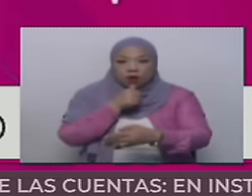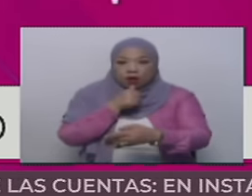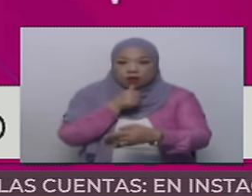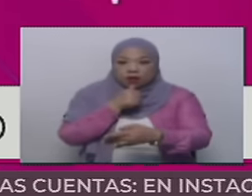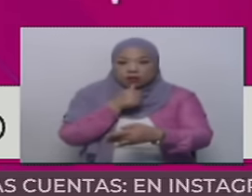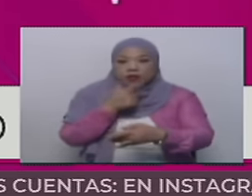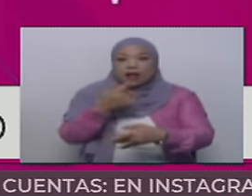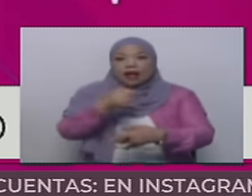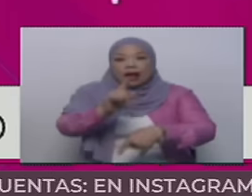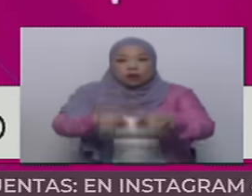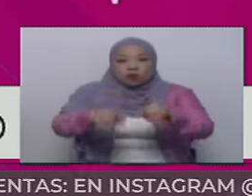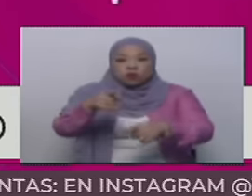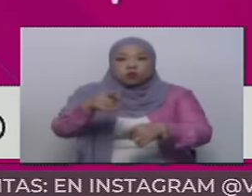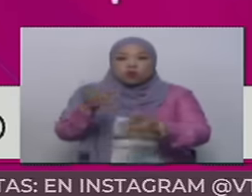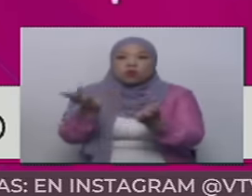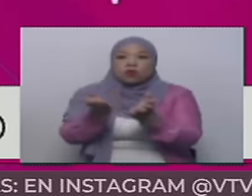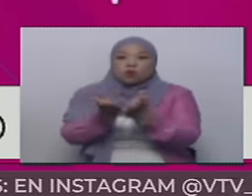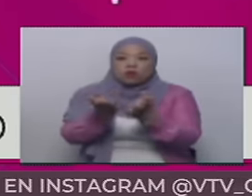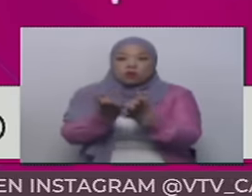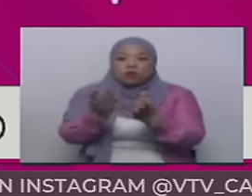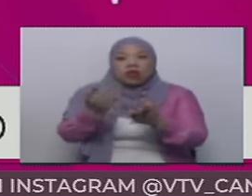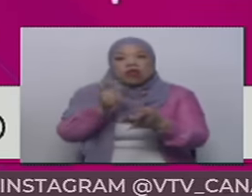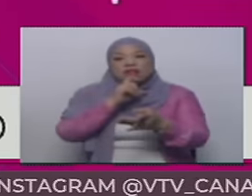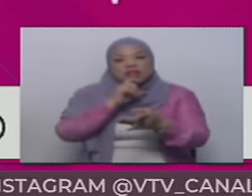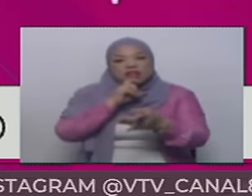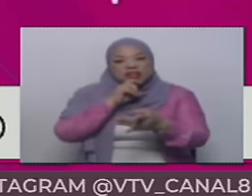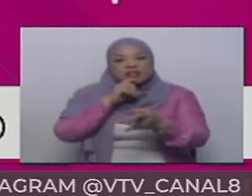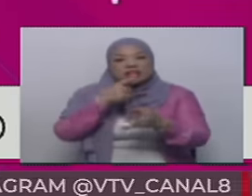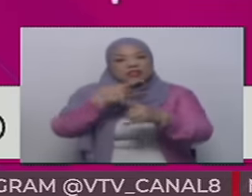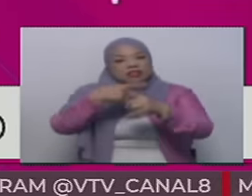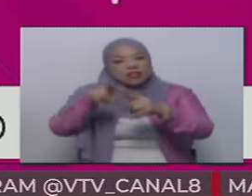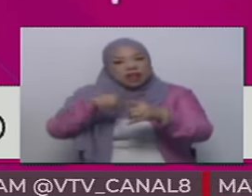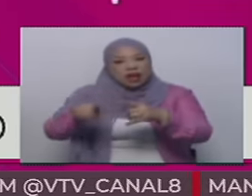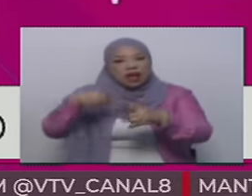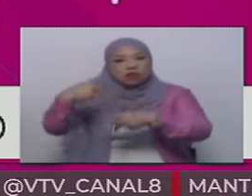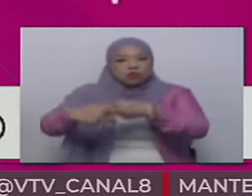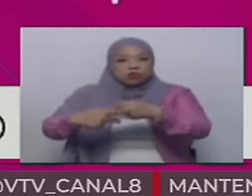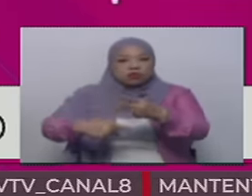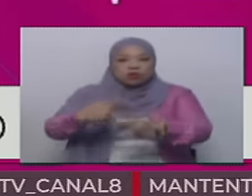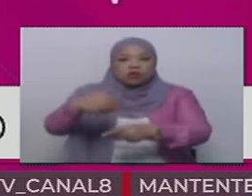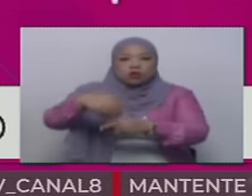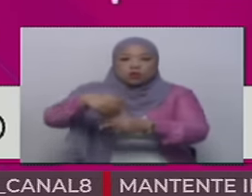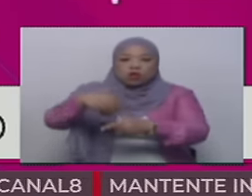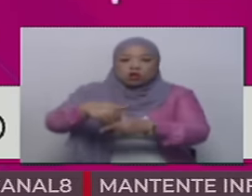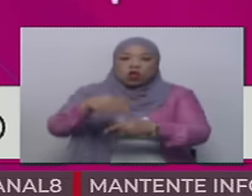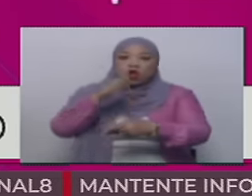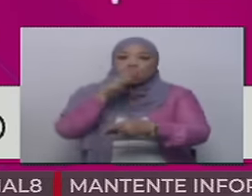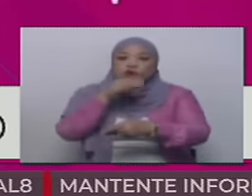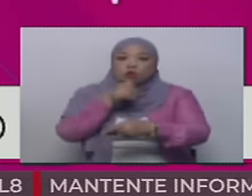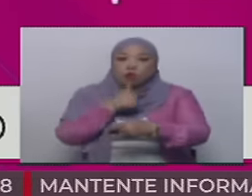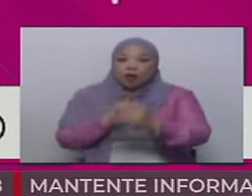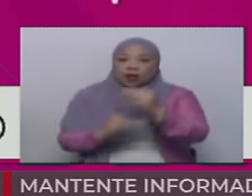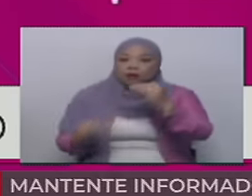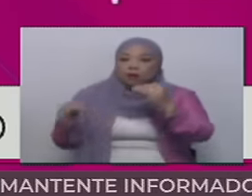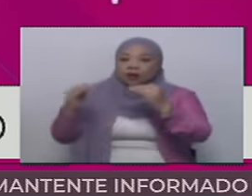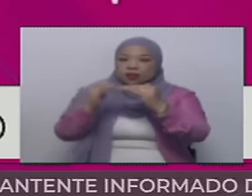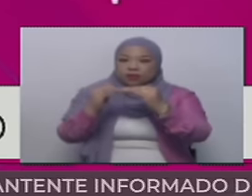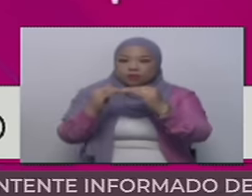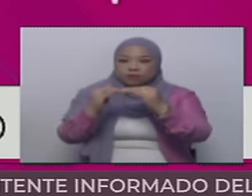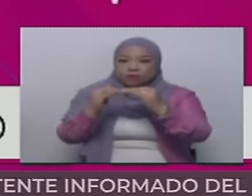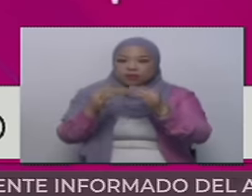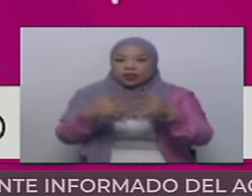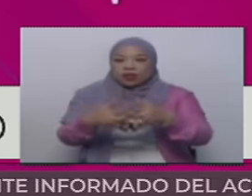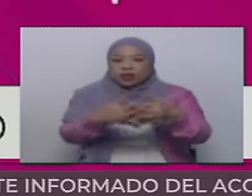el ganador y los colegios electorales. Bien, no es equitativo. Por eso, hay elecciones presidenciales el 5 de